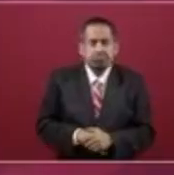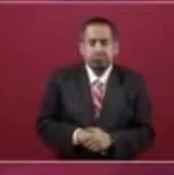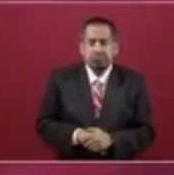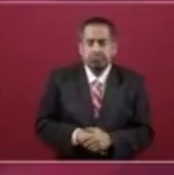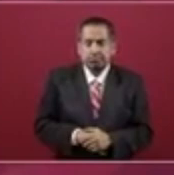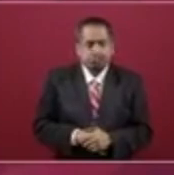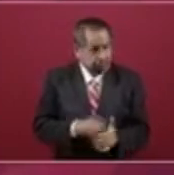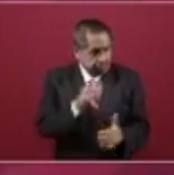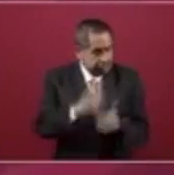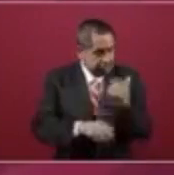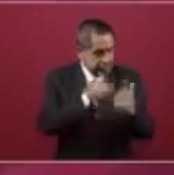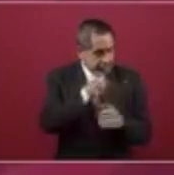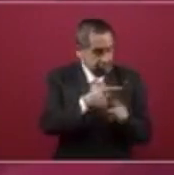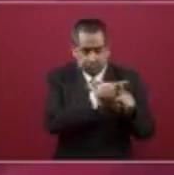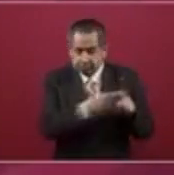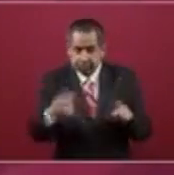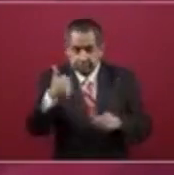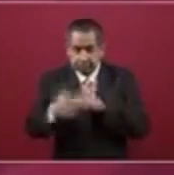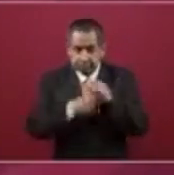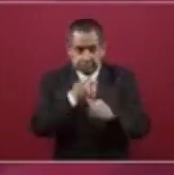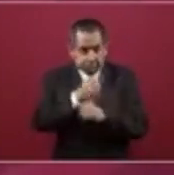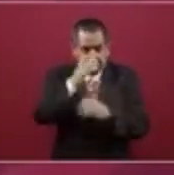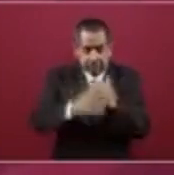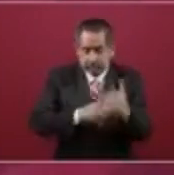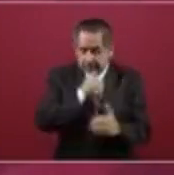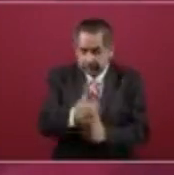no se termina en el sexenio.